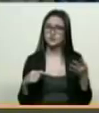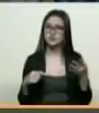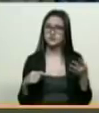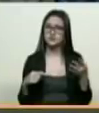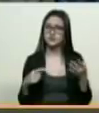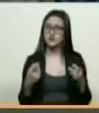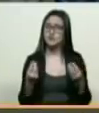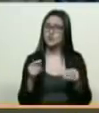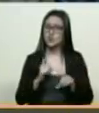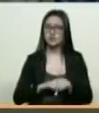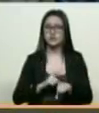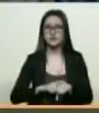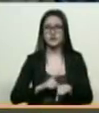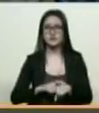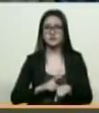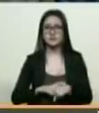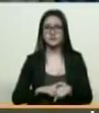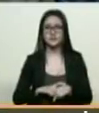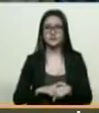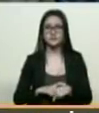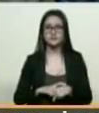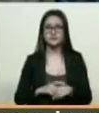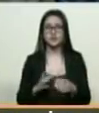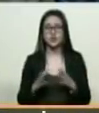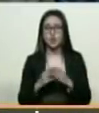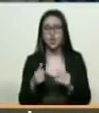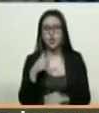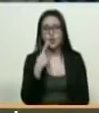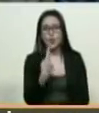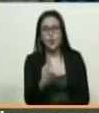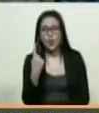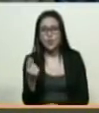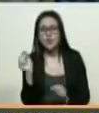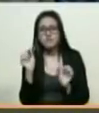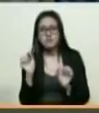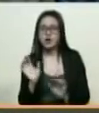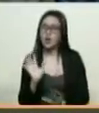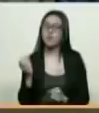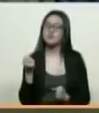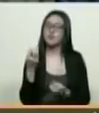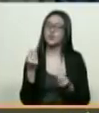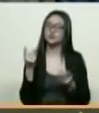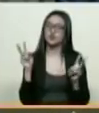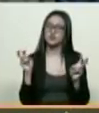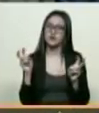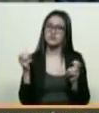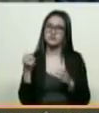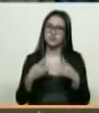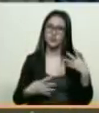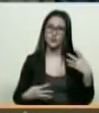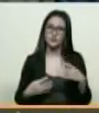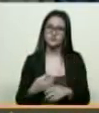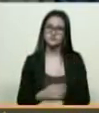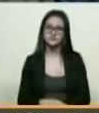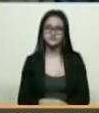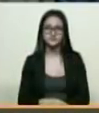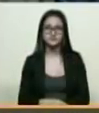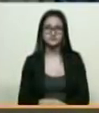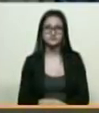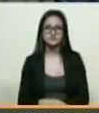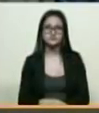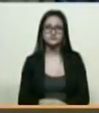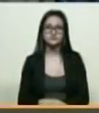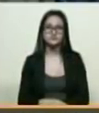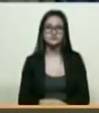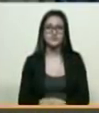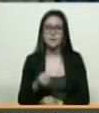tomaría mucho tiempo, pues, tocarlos todos uno por uno acá. Hemos hablado del tema de la materia